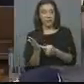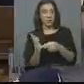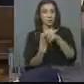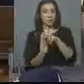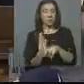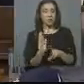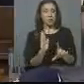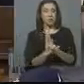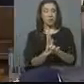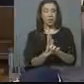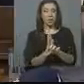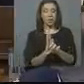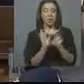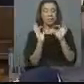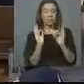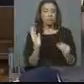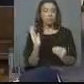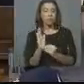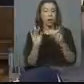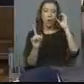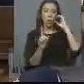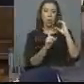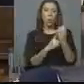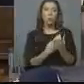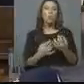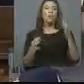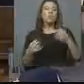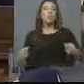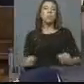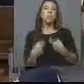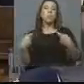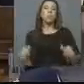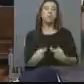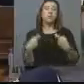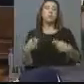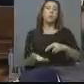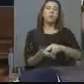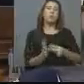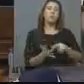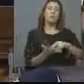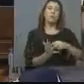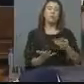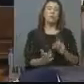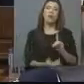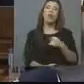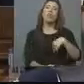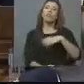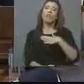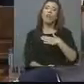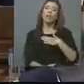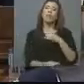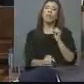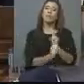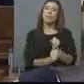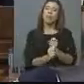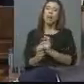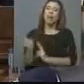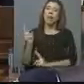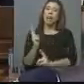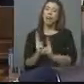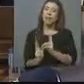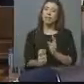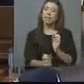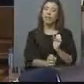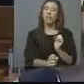ley es la consagración de la cultura del conflicto. Y nosotros queremos un mundo del trabajo y relaciones laborales